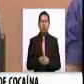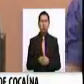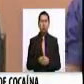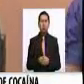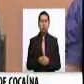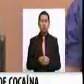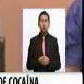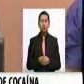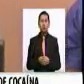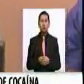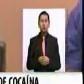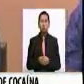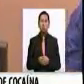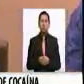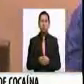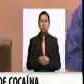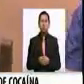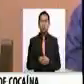ah